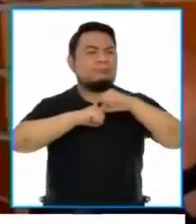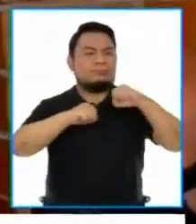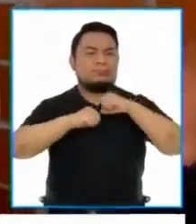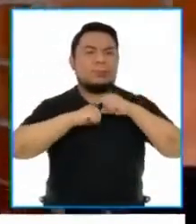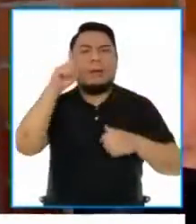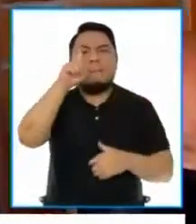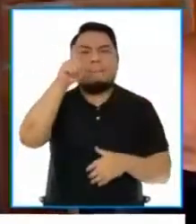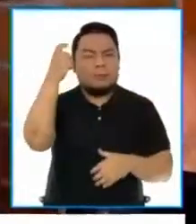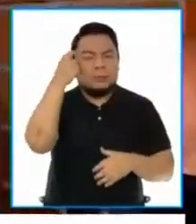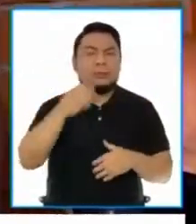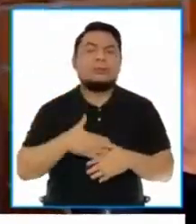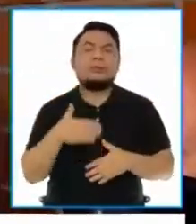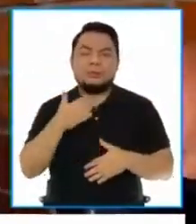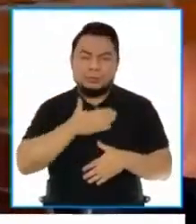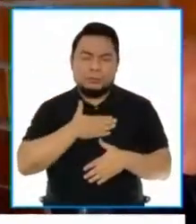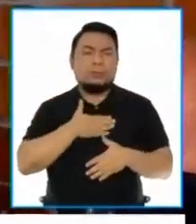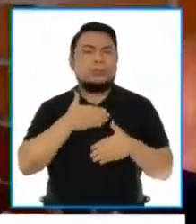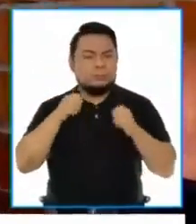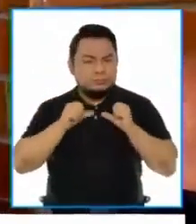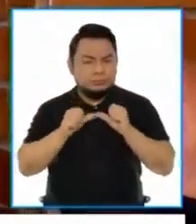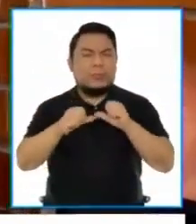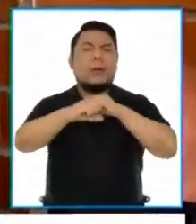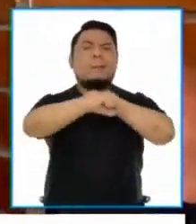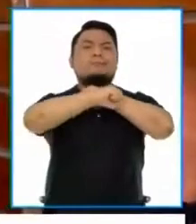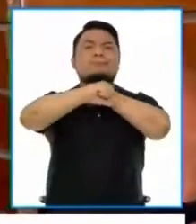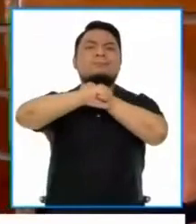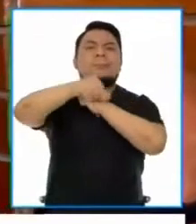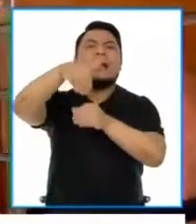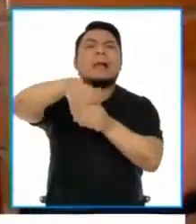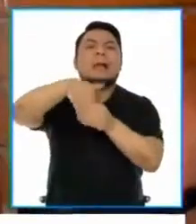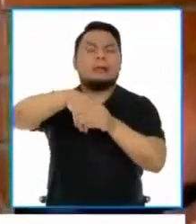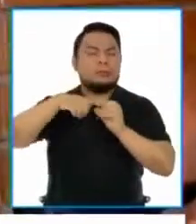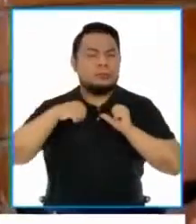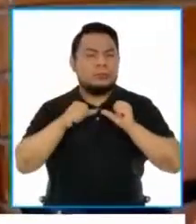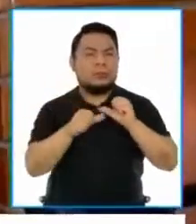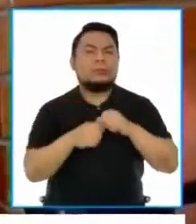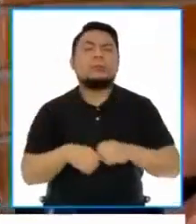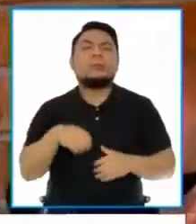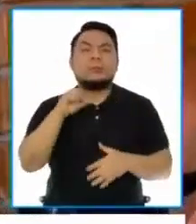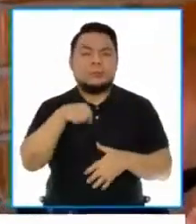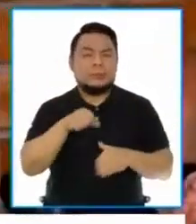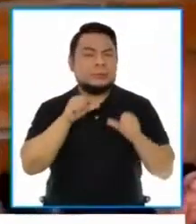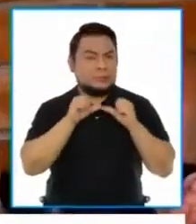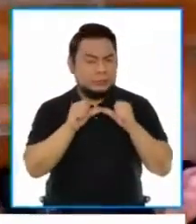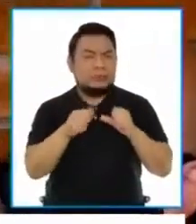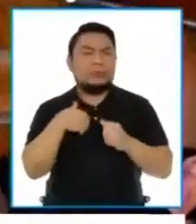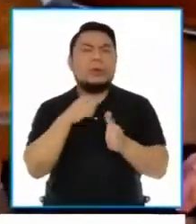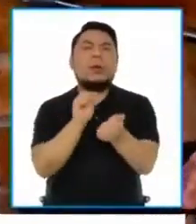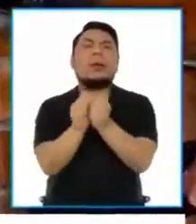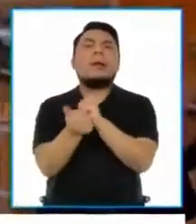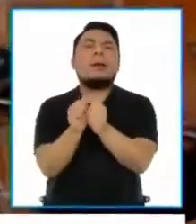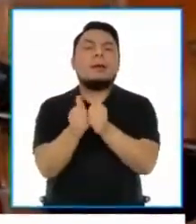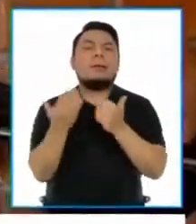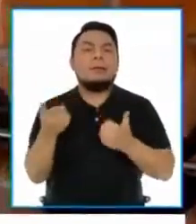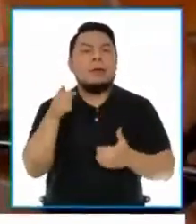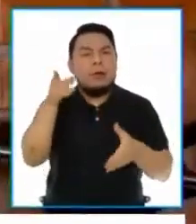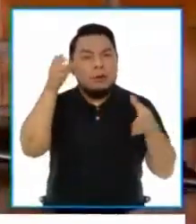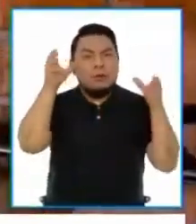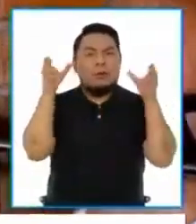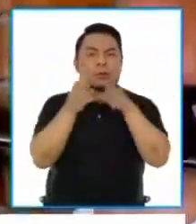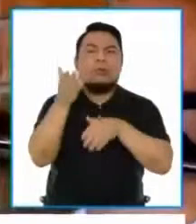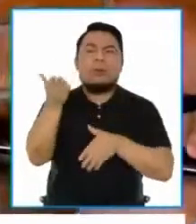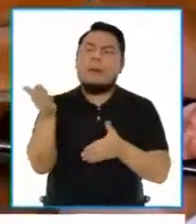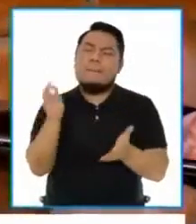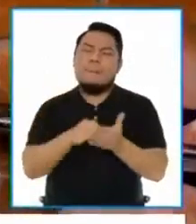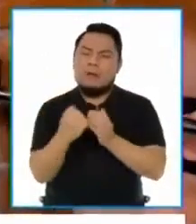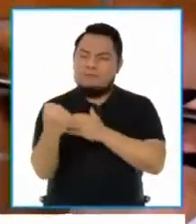política. Seguimos en campaña electoral y seguimos como candidatos al Congreso